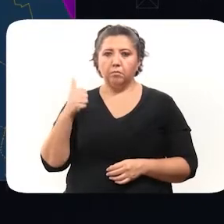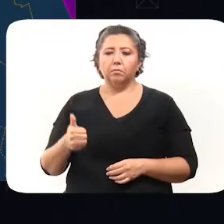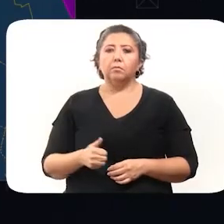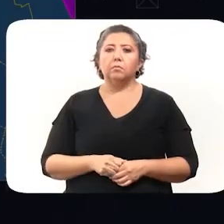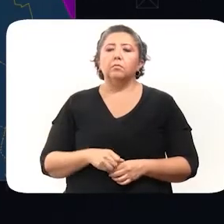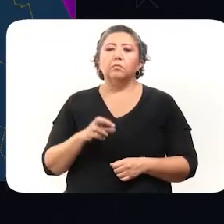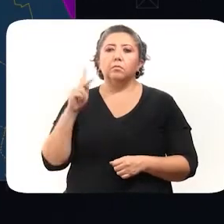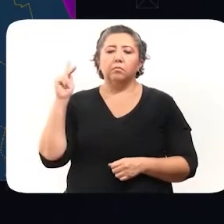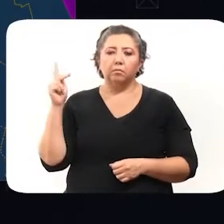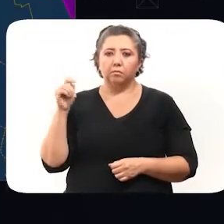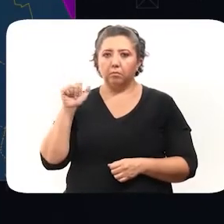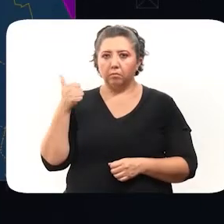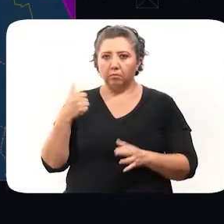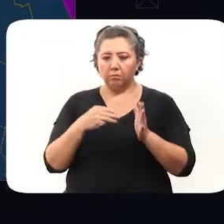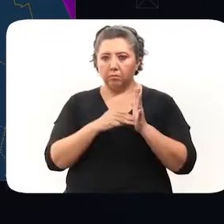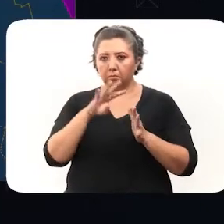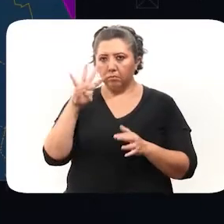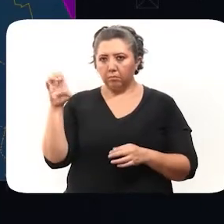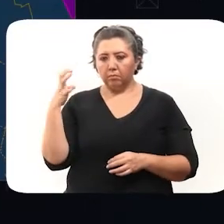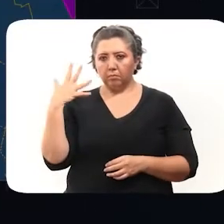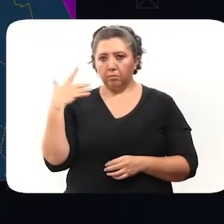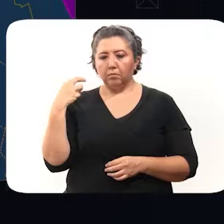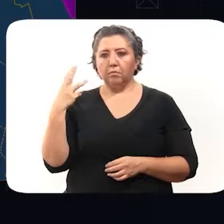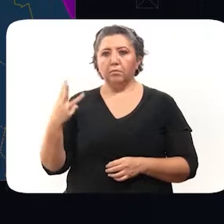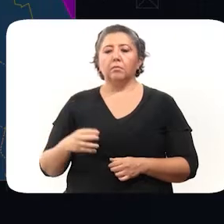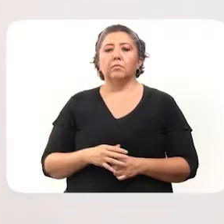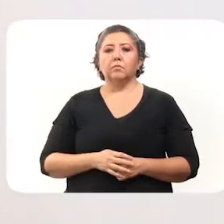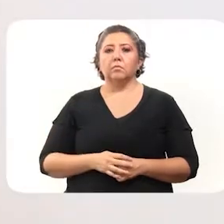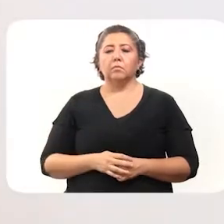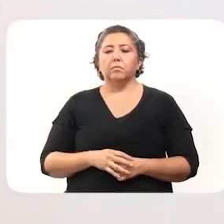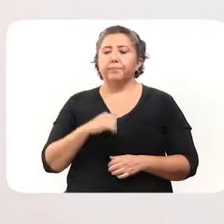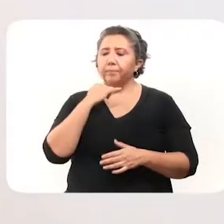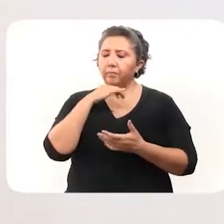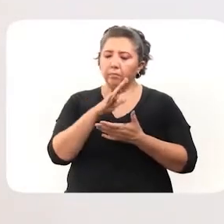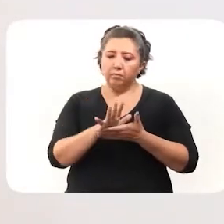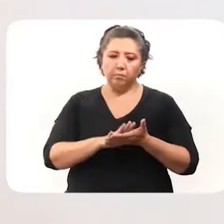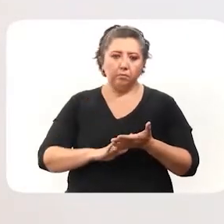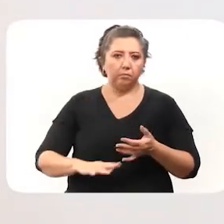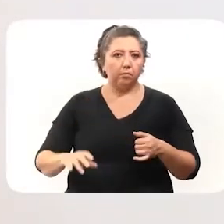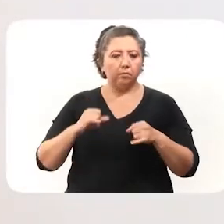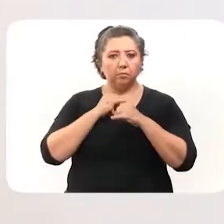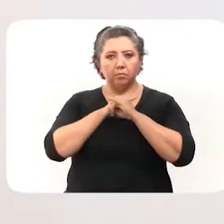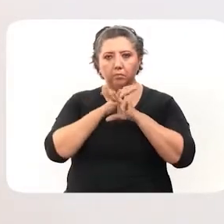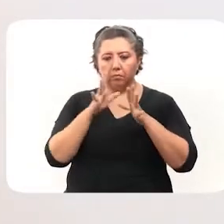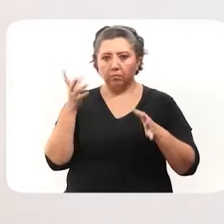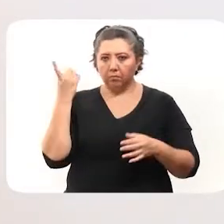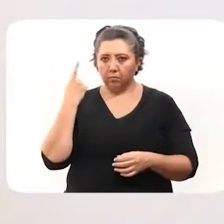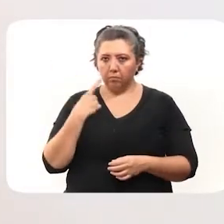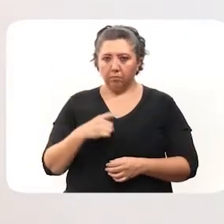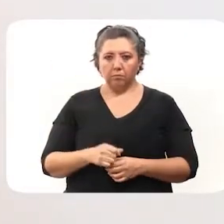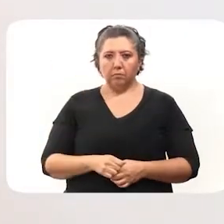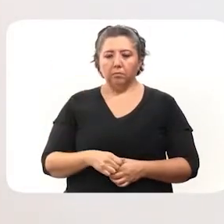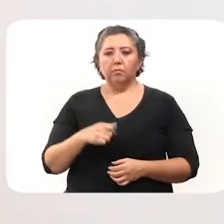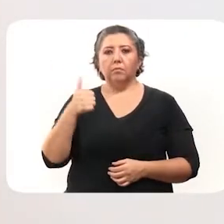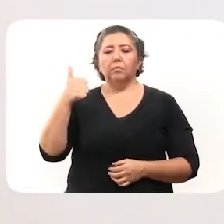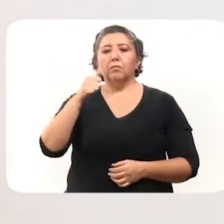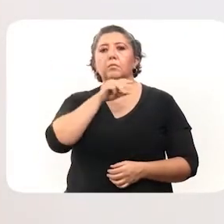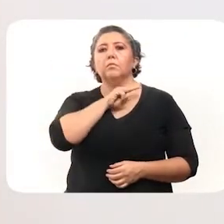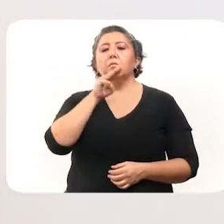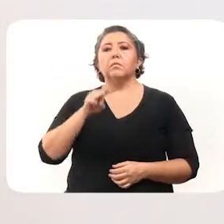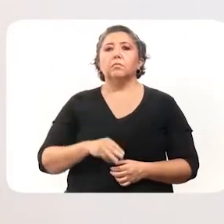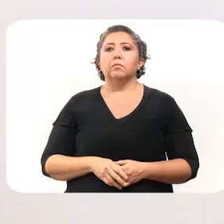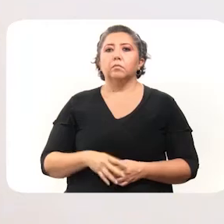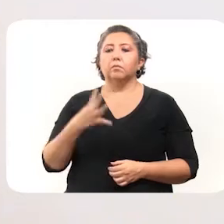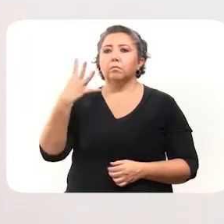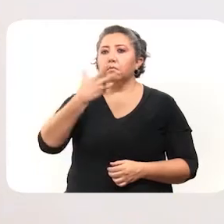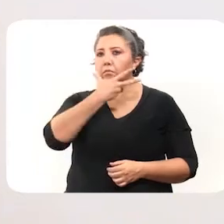7.266, en la zona poniente 11.453. Lamentablemente, en este parte médico informamos de 6